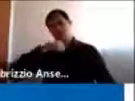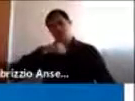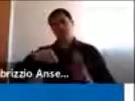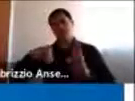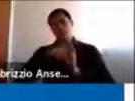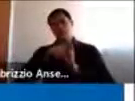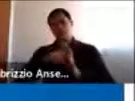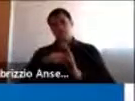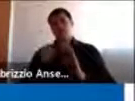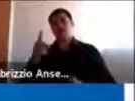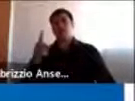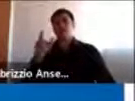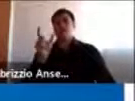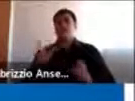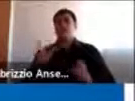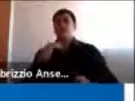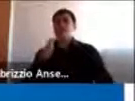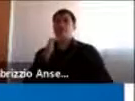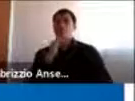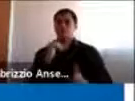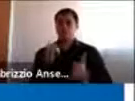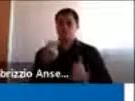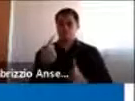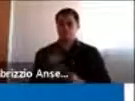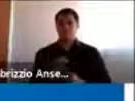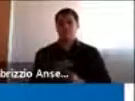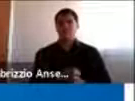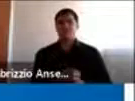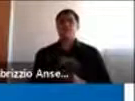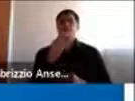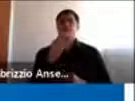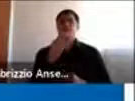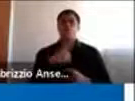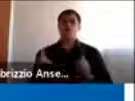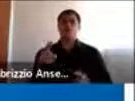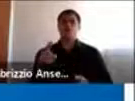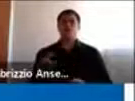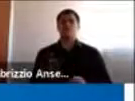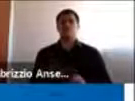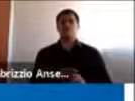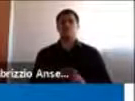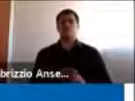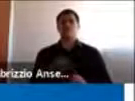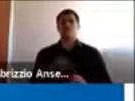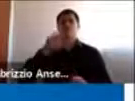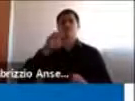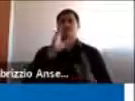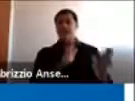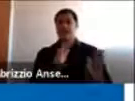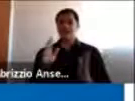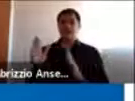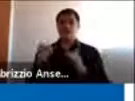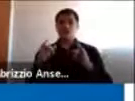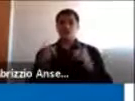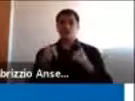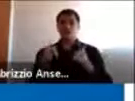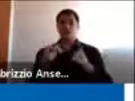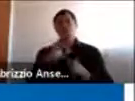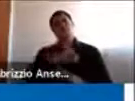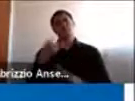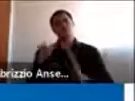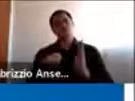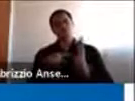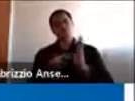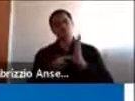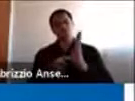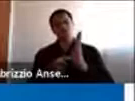que tienen la aplicación la configuración de los jugadores o el administrador de jugadores se lo voy a mostrar en unos minutos más